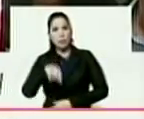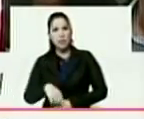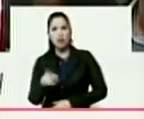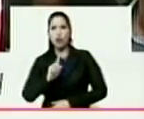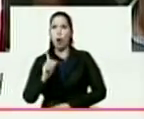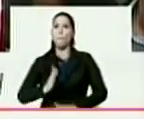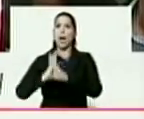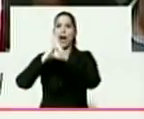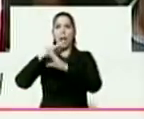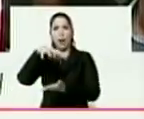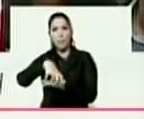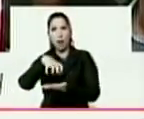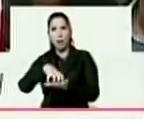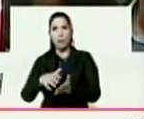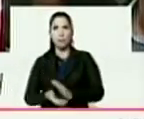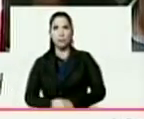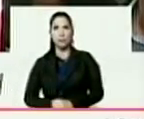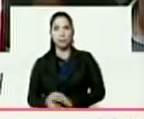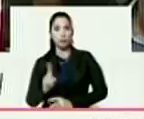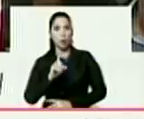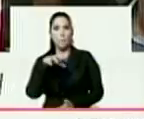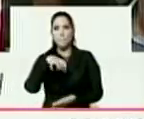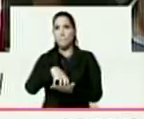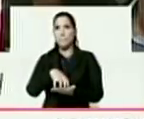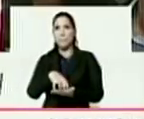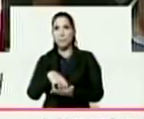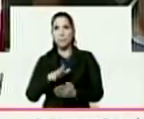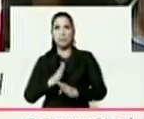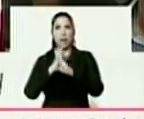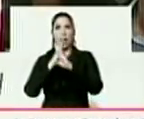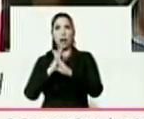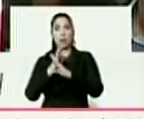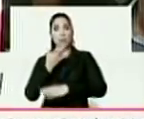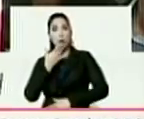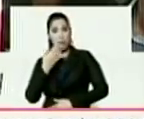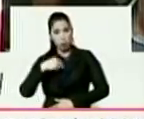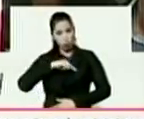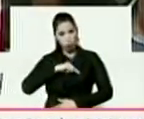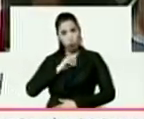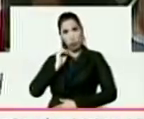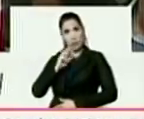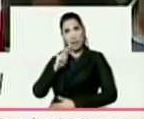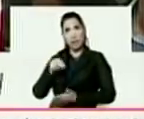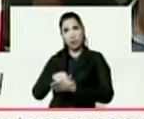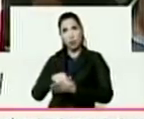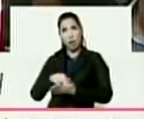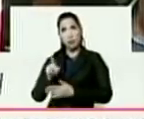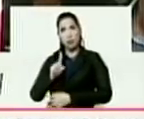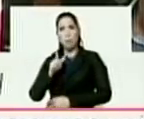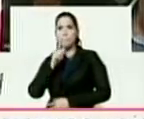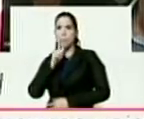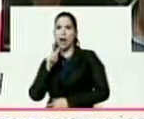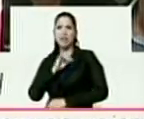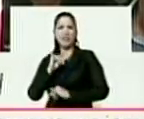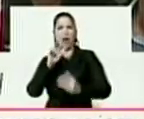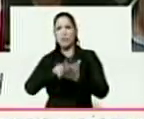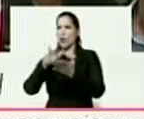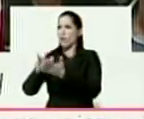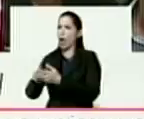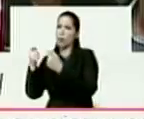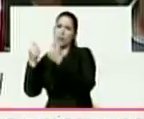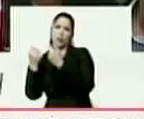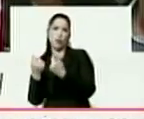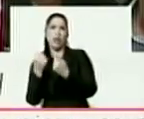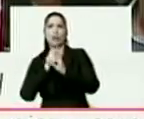detenga el estado para que no se detenga si fuese por la asamblea nacional no se haría nada no se aprobaba presupuesto los presupuestos